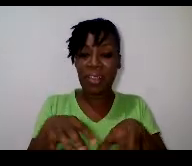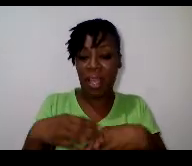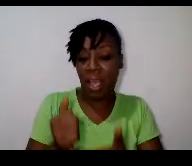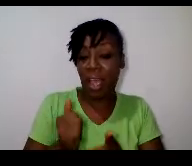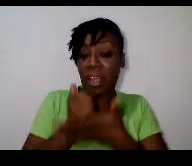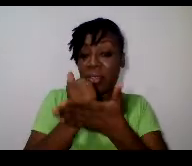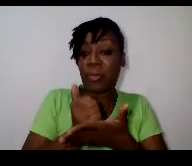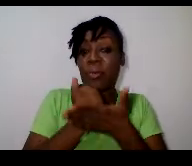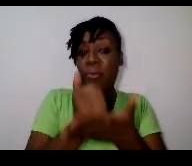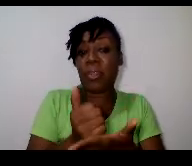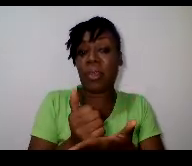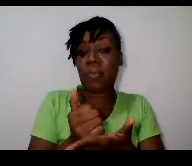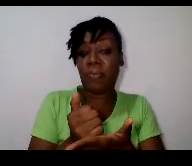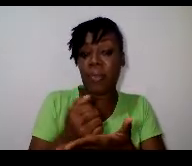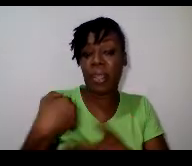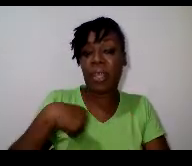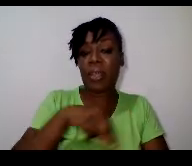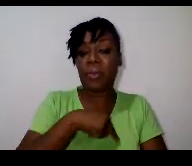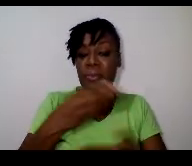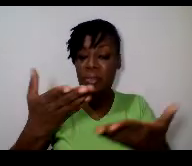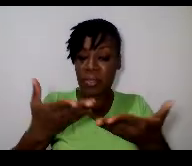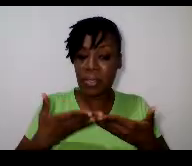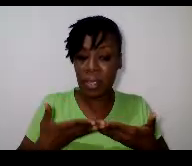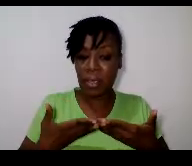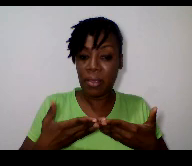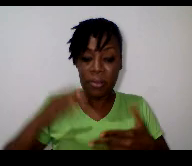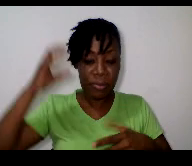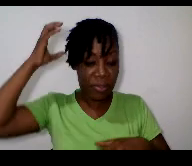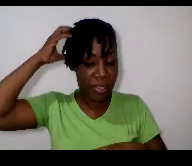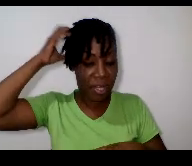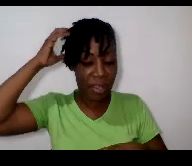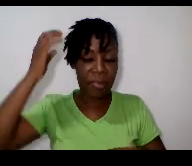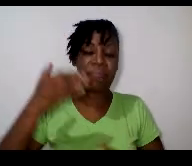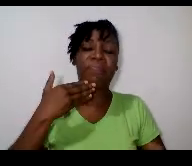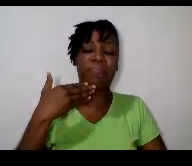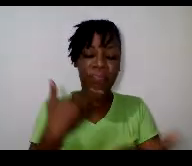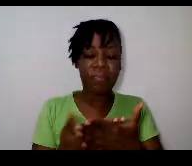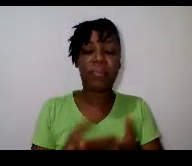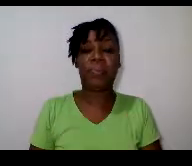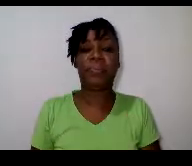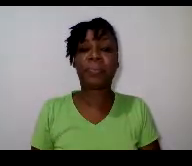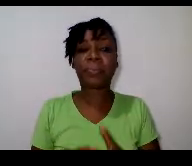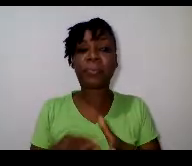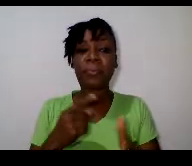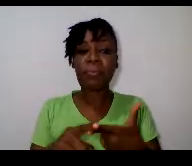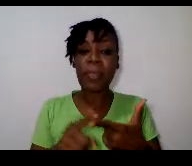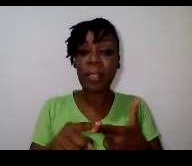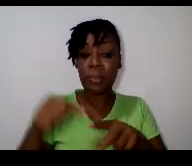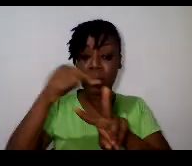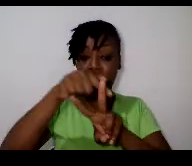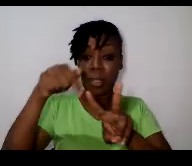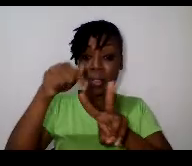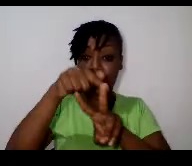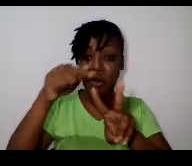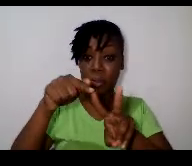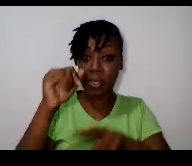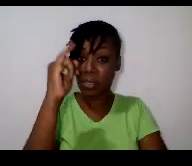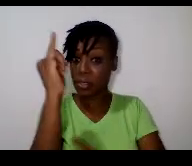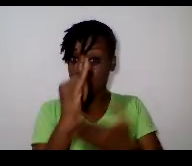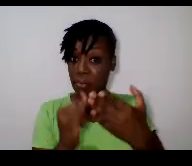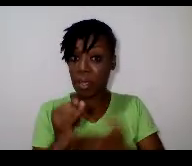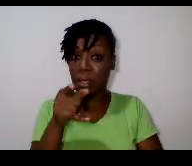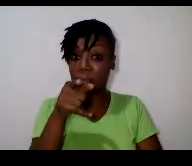la única que nos permite un cerebro oxigenado. Entonces, esta actividad que ven ahí son esta imagen que ven aquí son